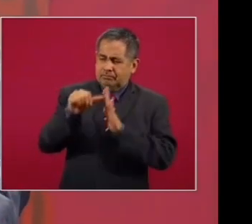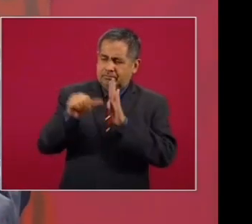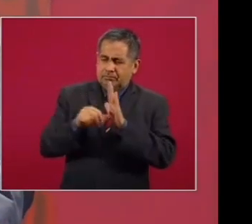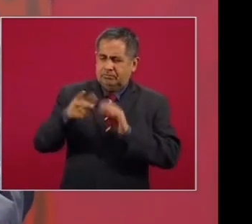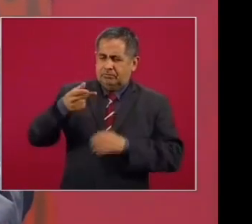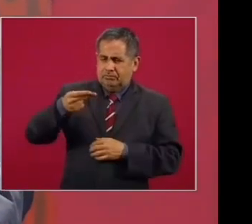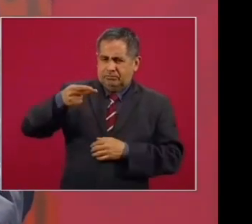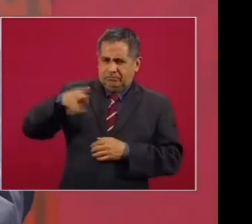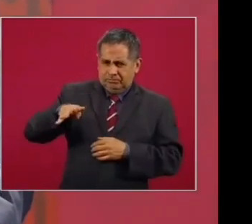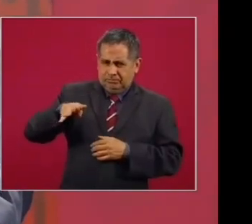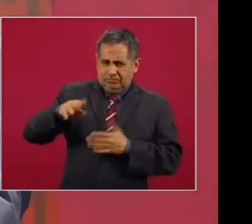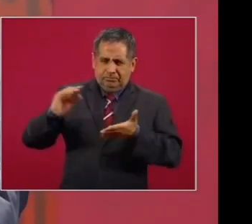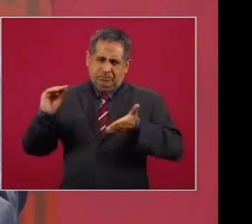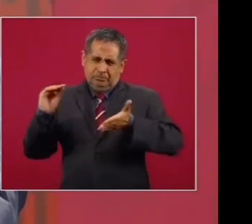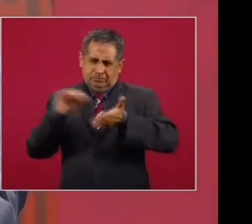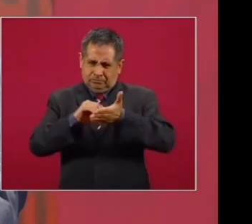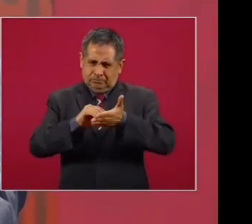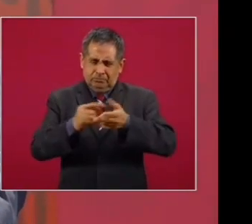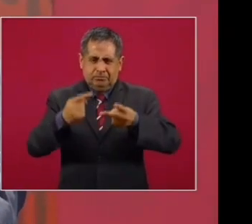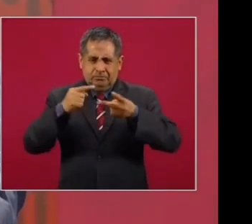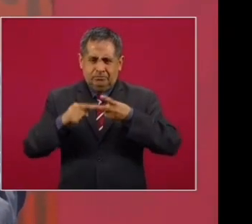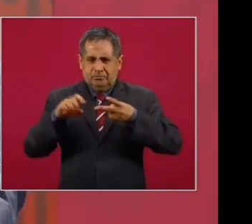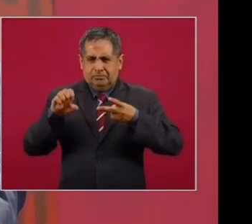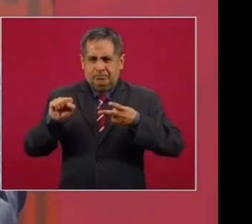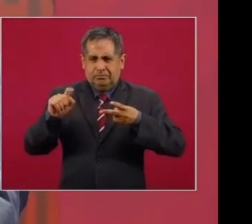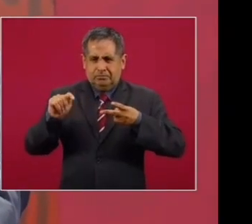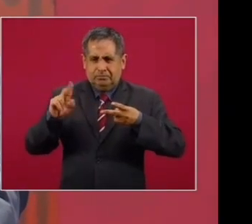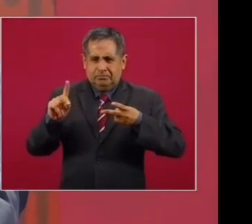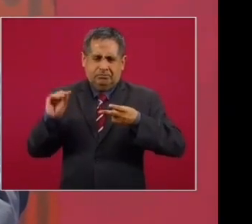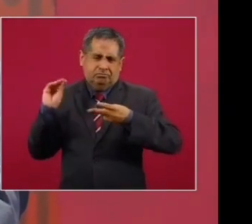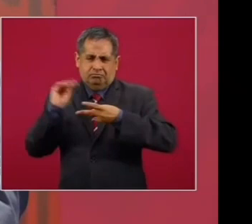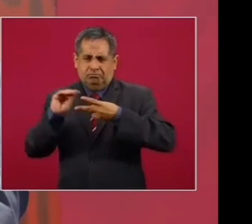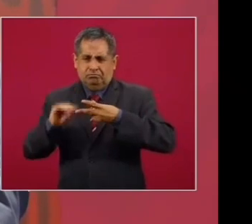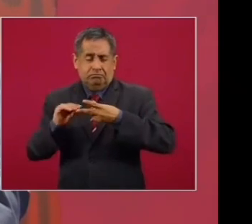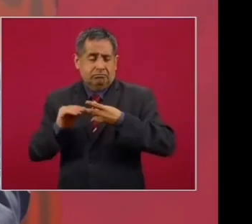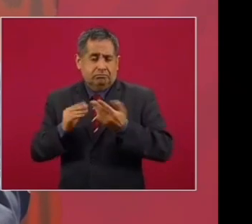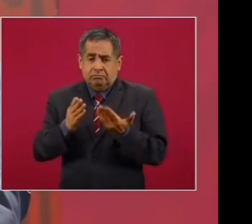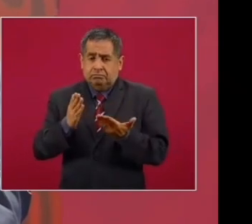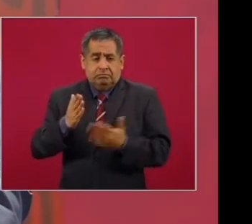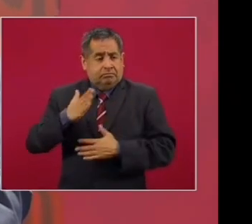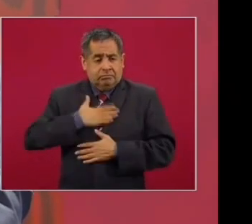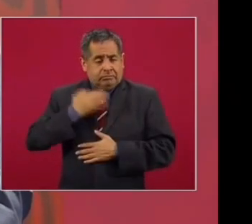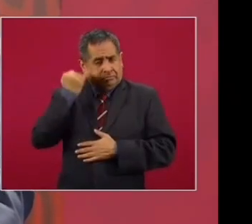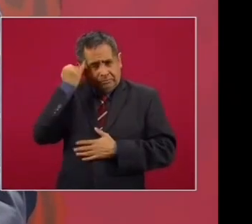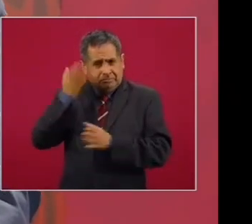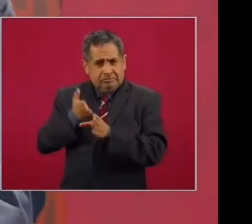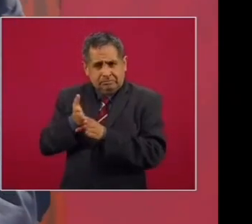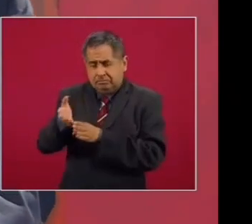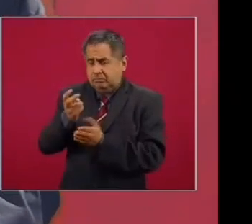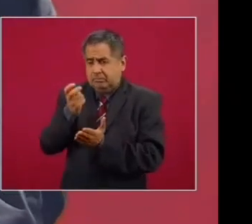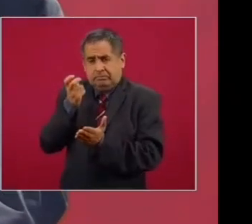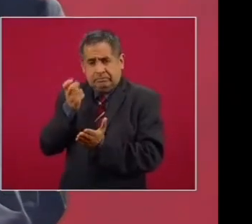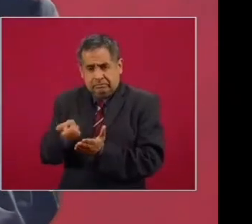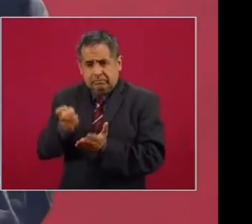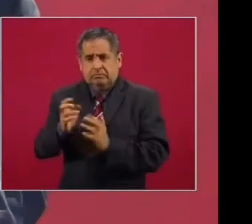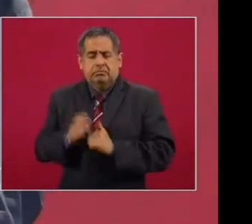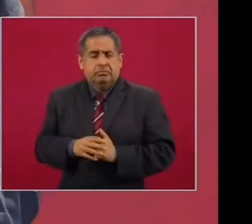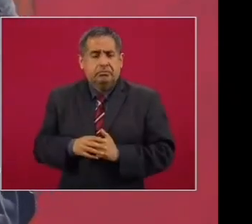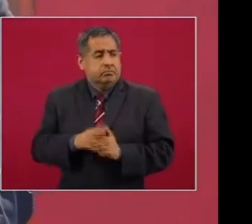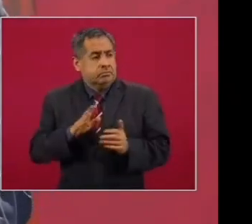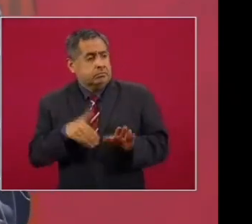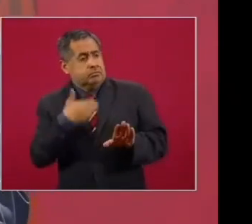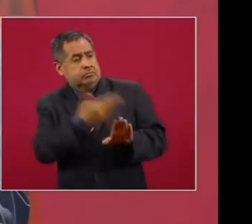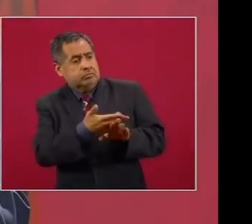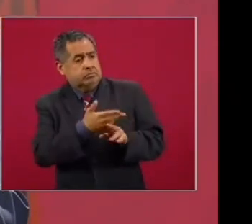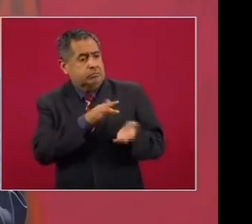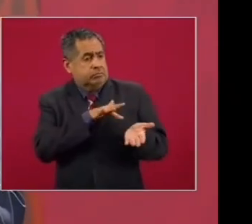completo y la doctrina Estrada. Y esa es nuestra postura. Y no estamos en contra